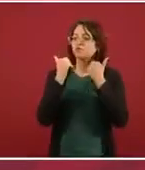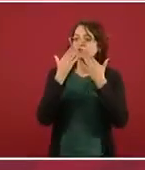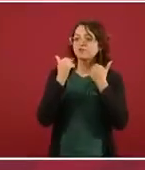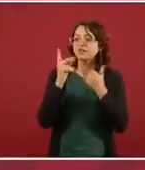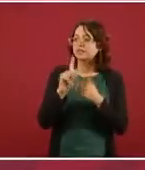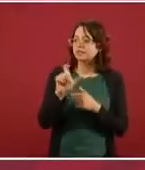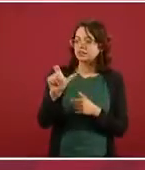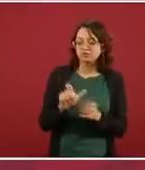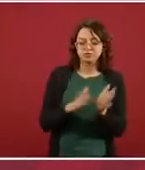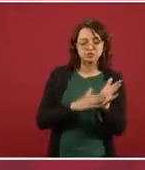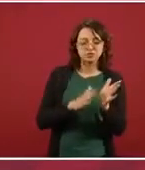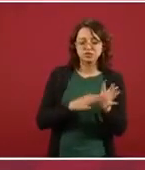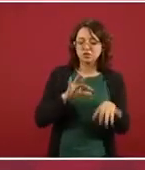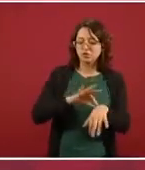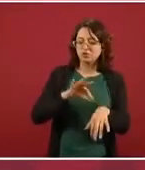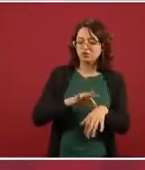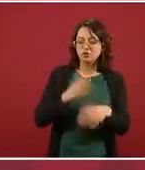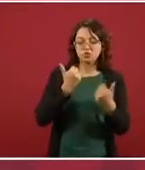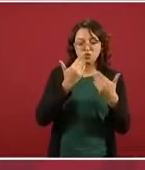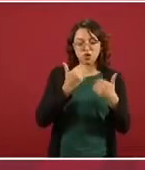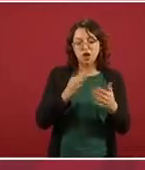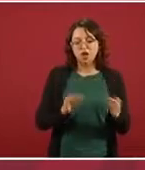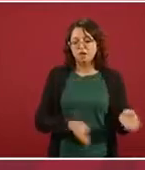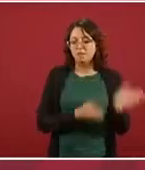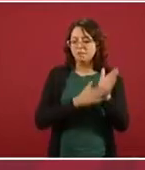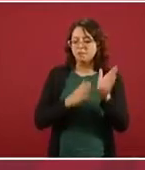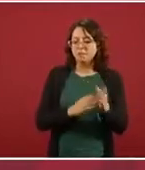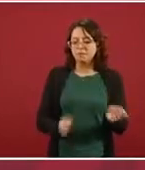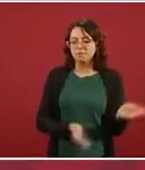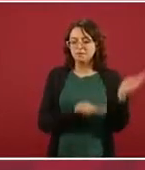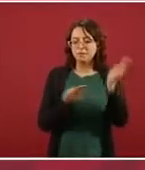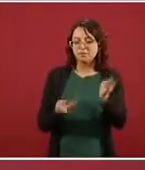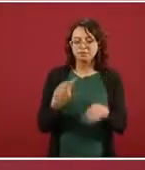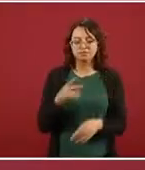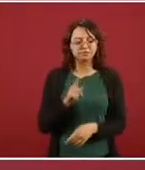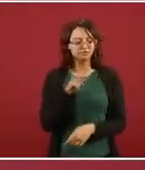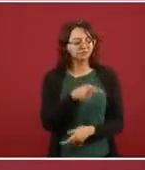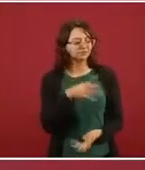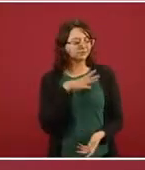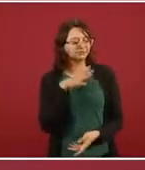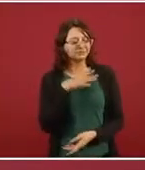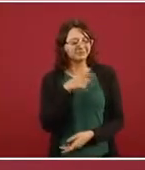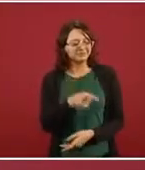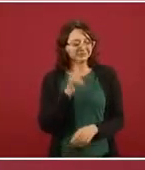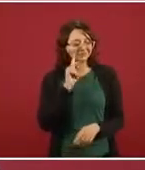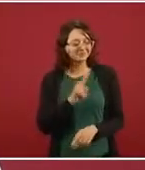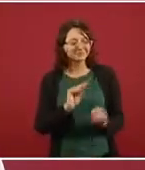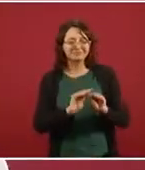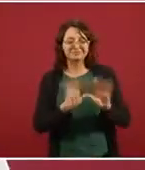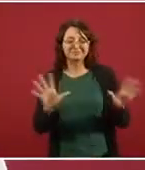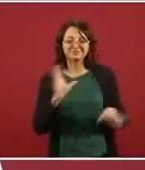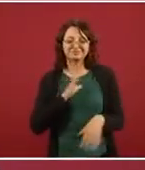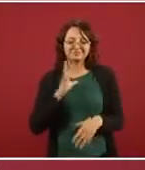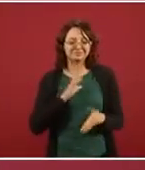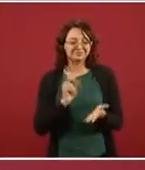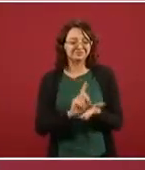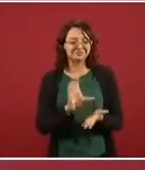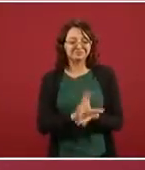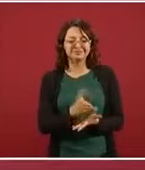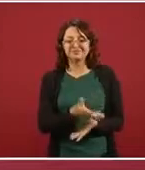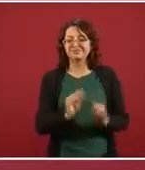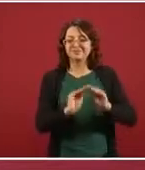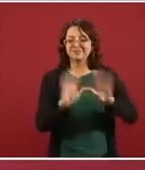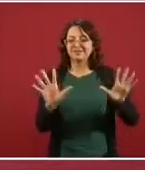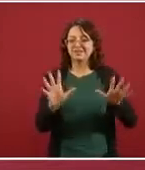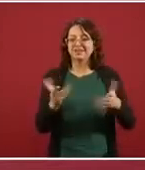es evidente, se le incorpora, porque les pedimos un certificado de discapacidad para no confundir la discapacidad